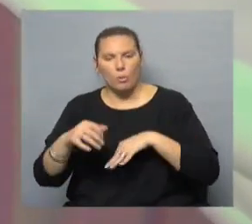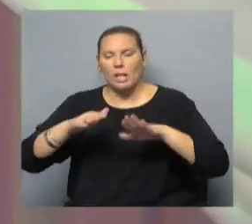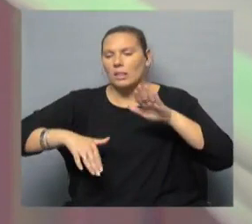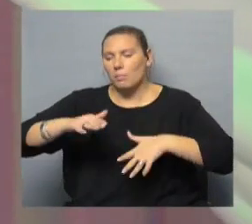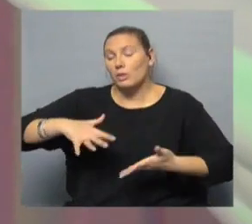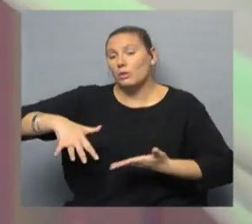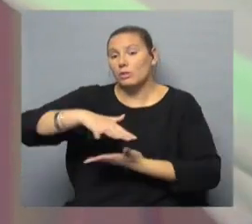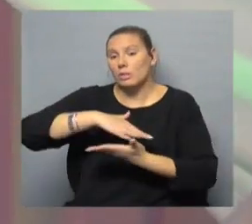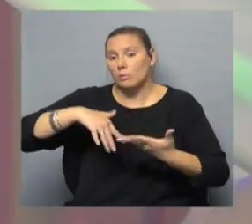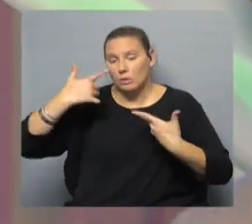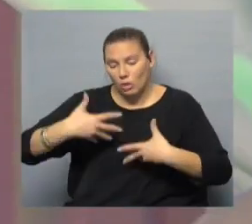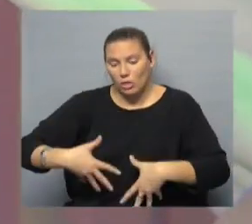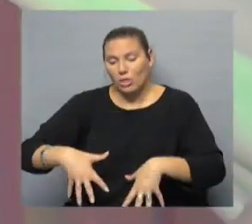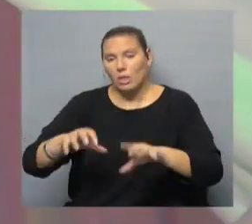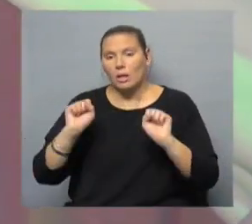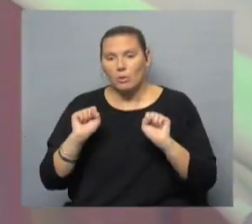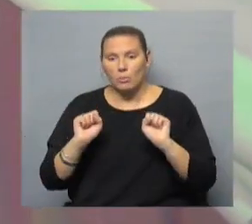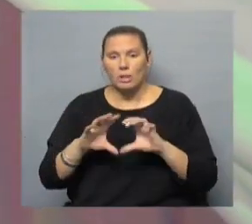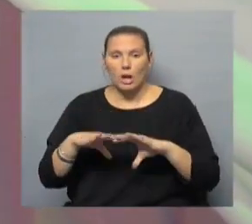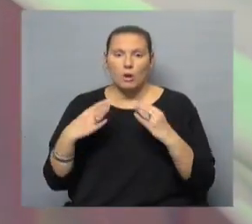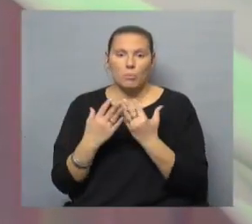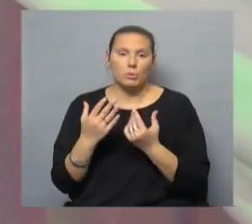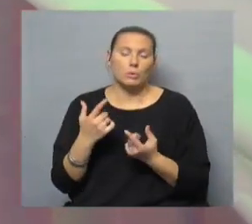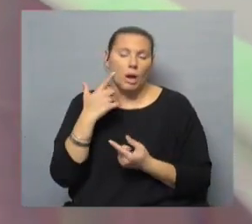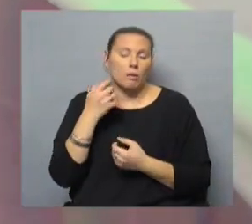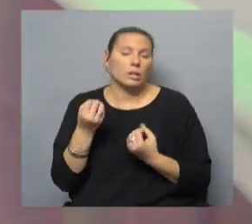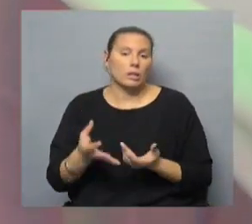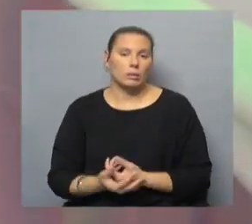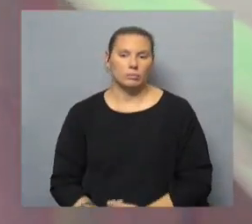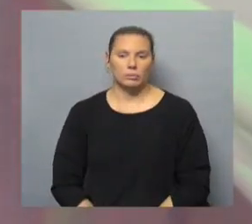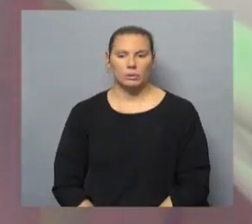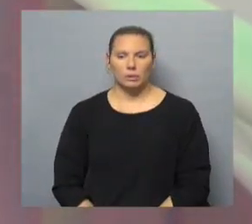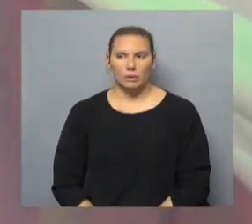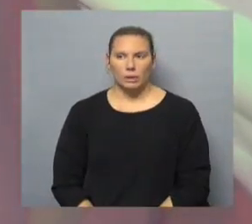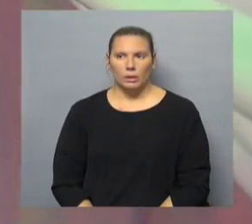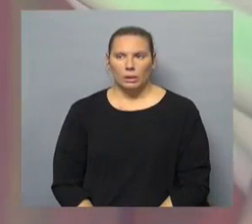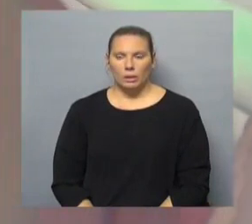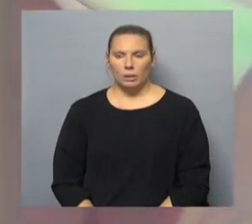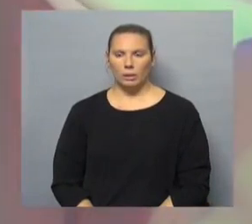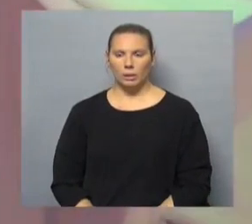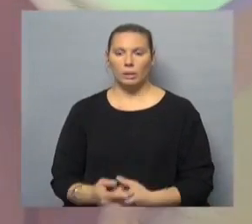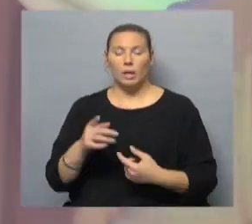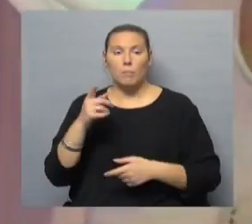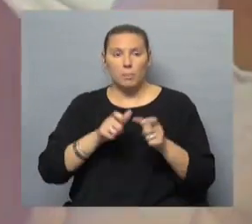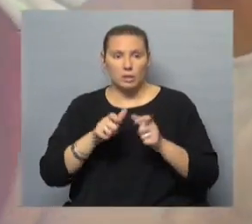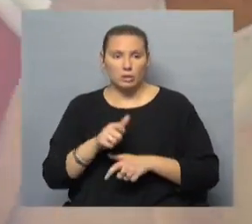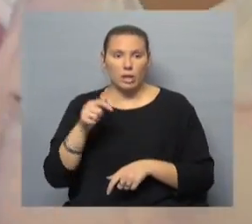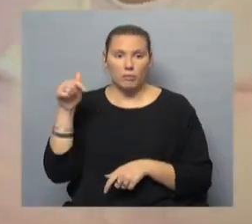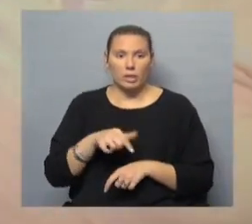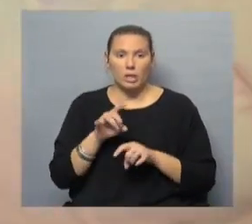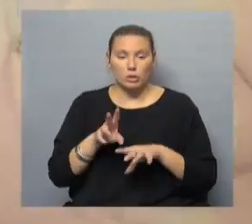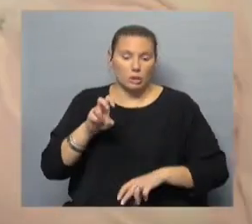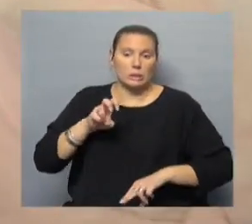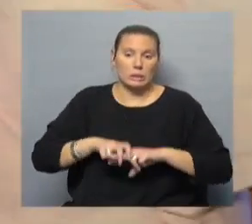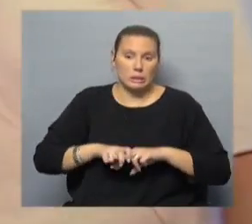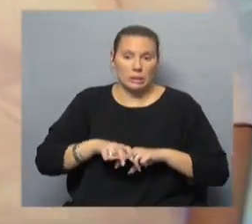sucediendo, ¿no? De ese descubrir del mundo que a ellos les sucede en la obra. O sea que no, la gente no viene y simplemente se